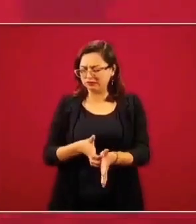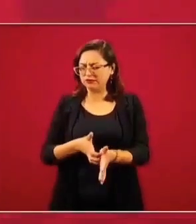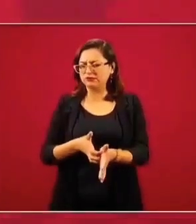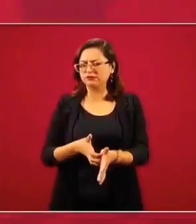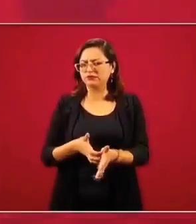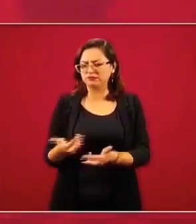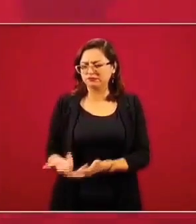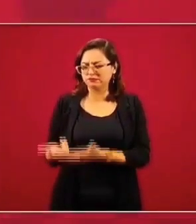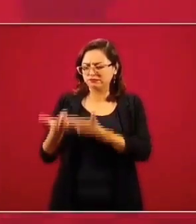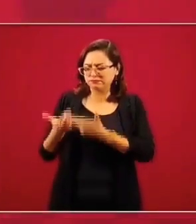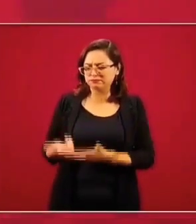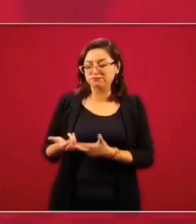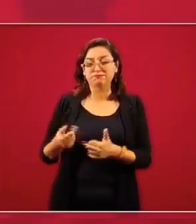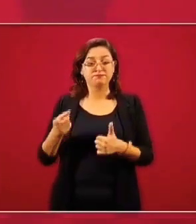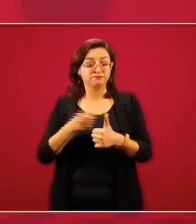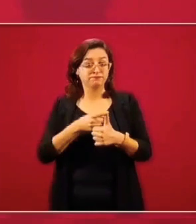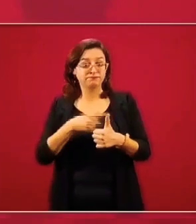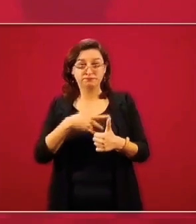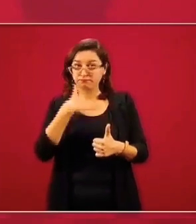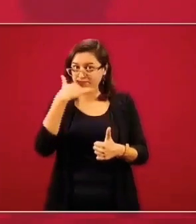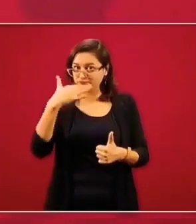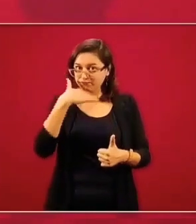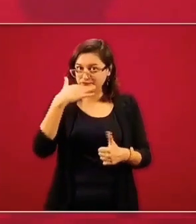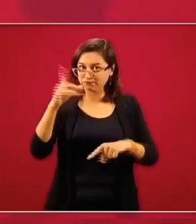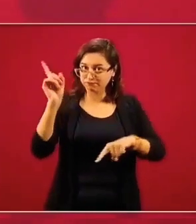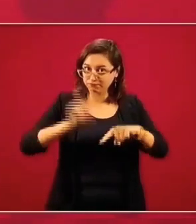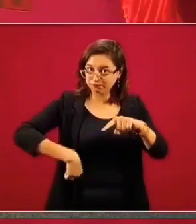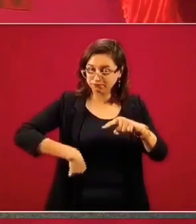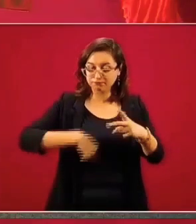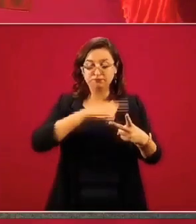que no haya lujos en el gobierno,